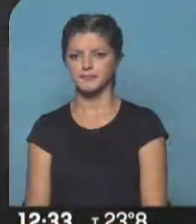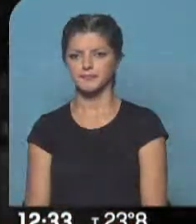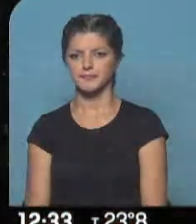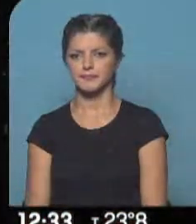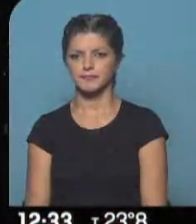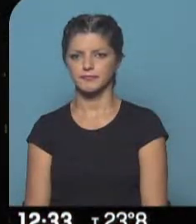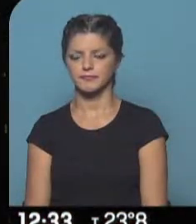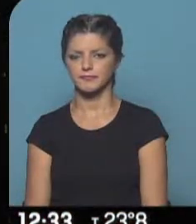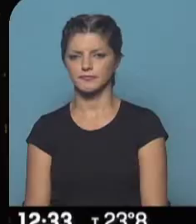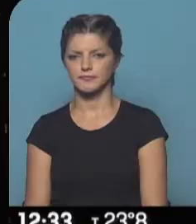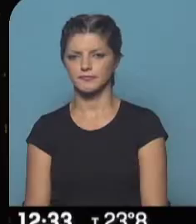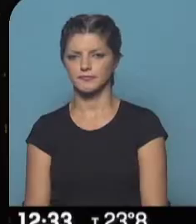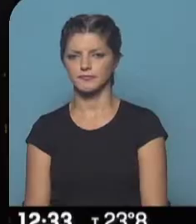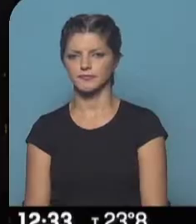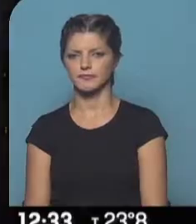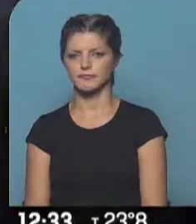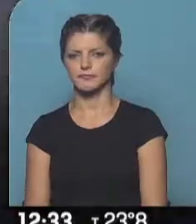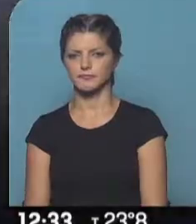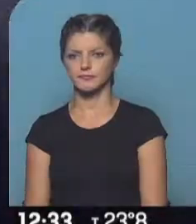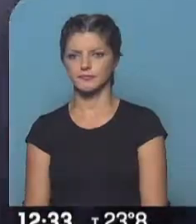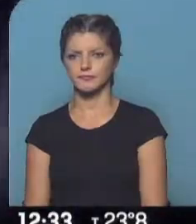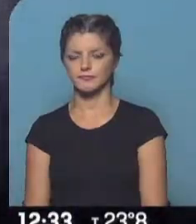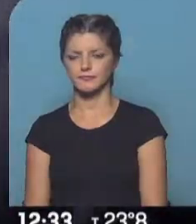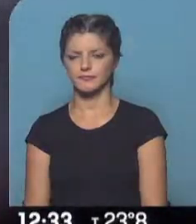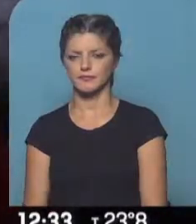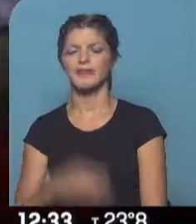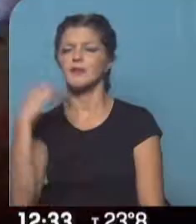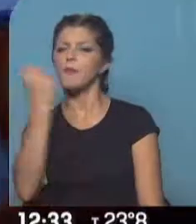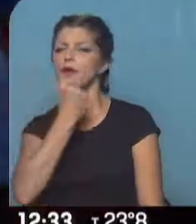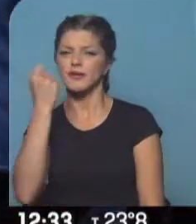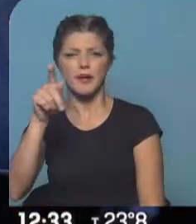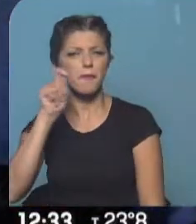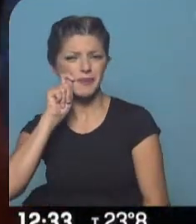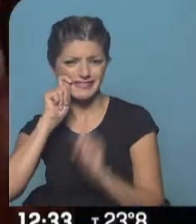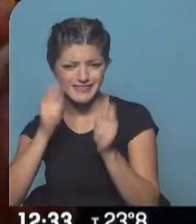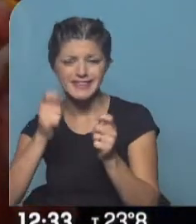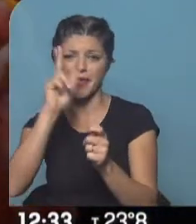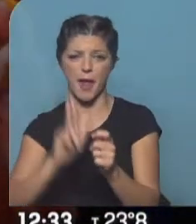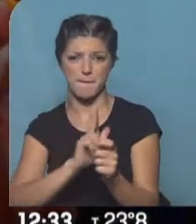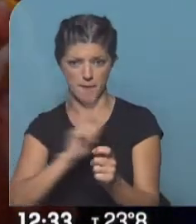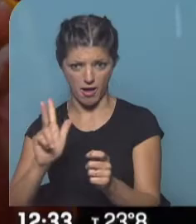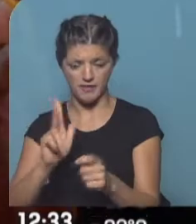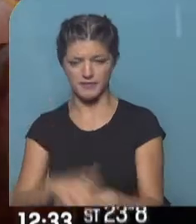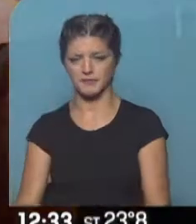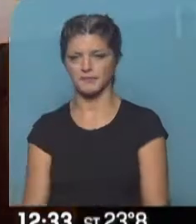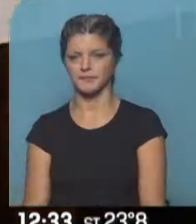Noticia trascendental para Colombia, la visita del Papa Francisco. Recordemos, estará en Bogotá.